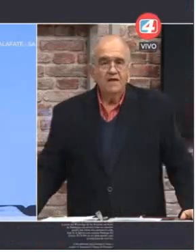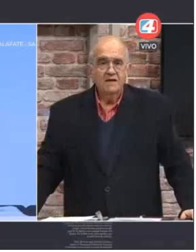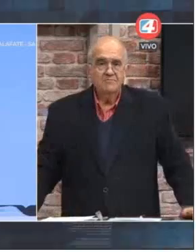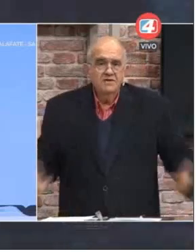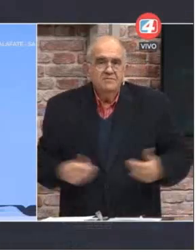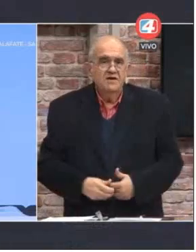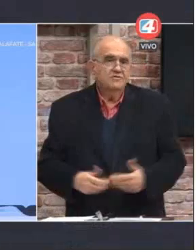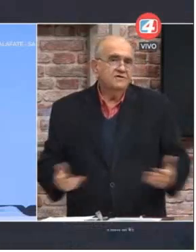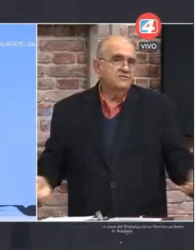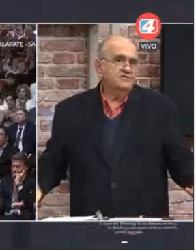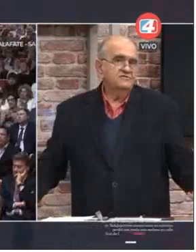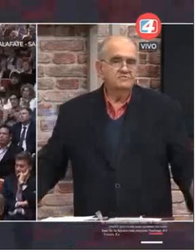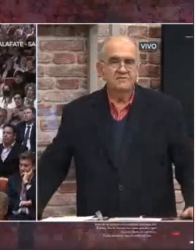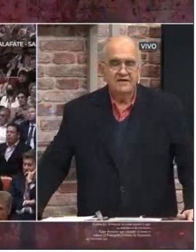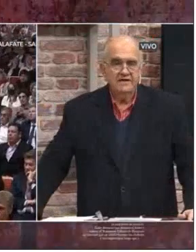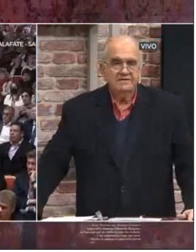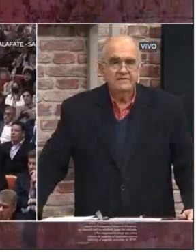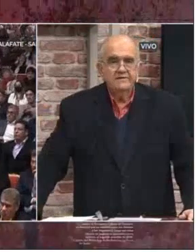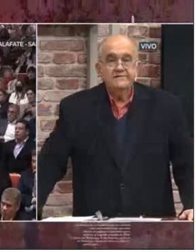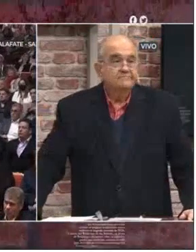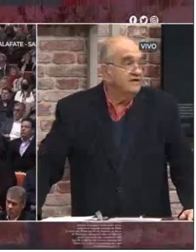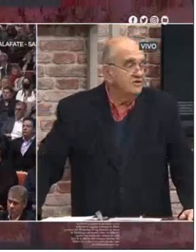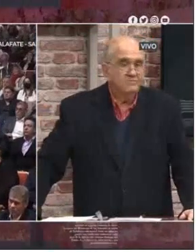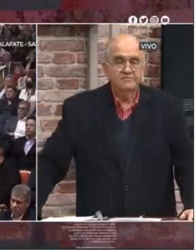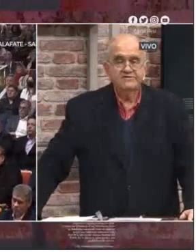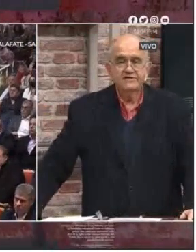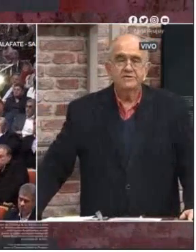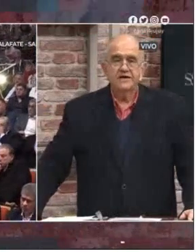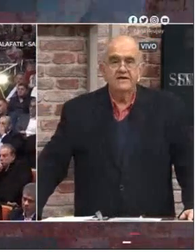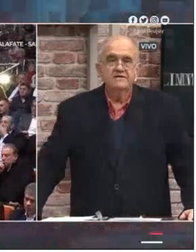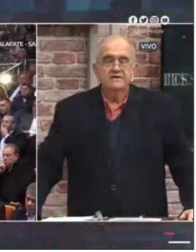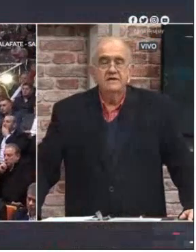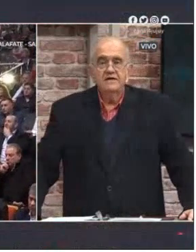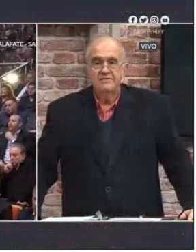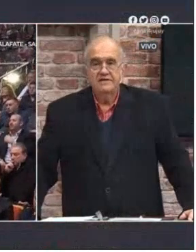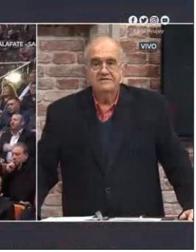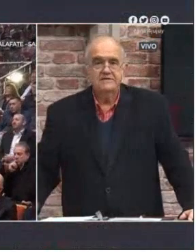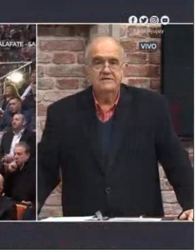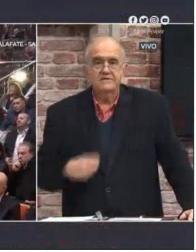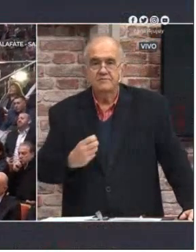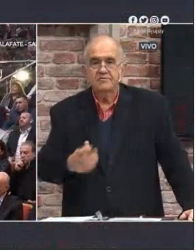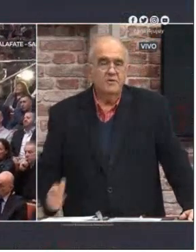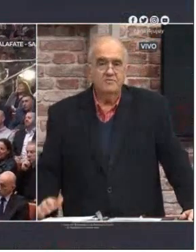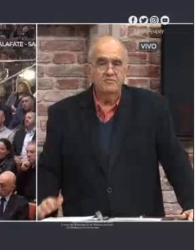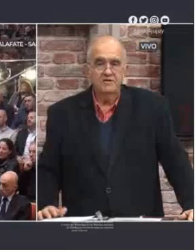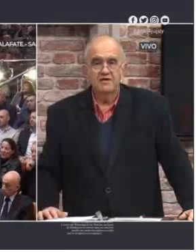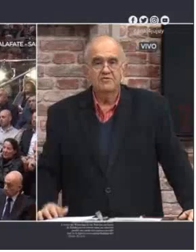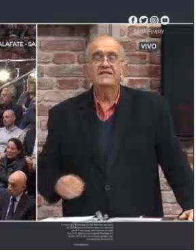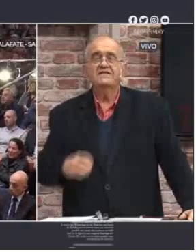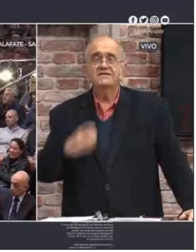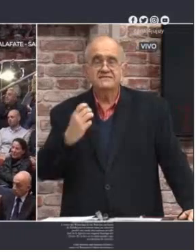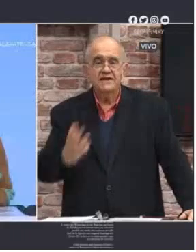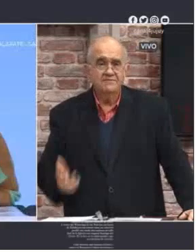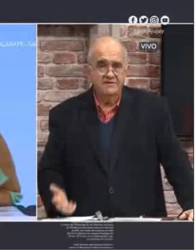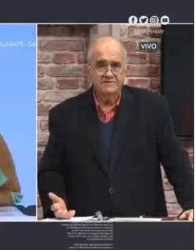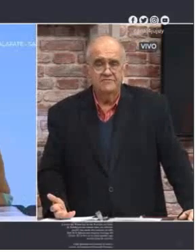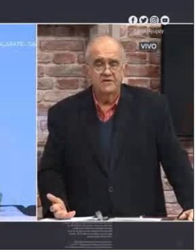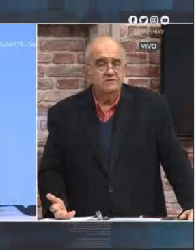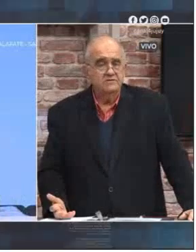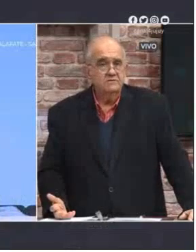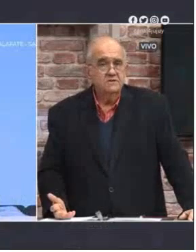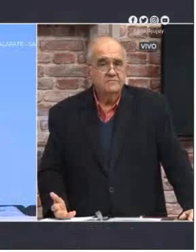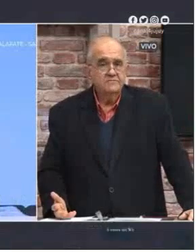el problema de la corte no es un problema de la gente ni el medio por ciento de la gente le va a decir que está preocupado por el tema la corte nadie sabe